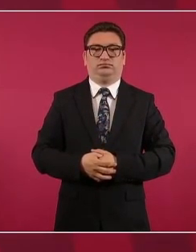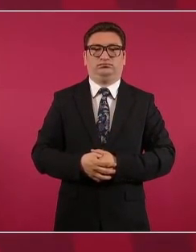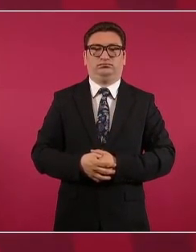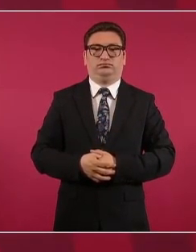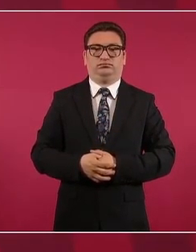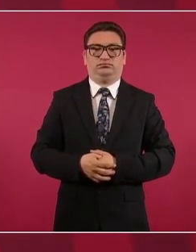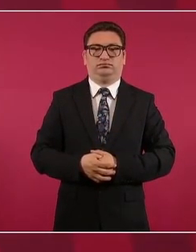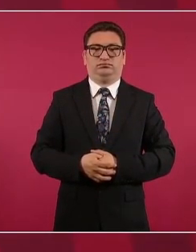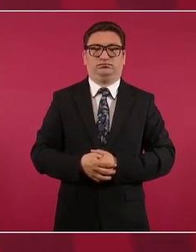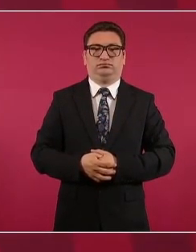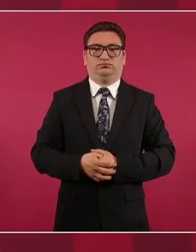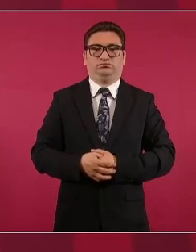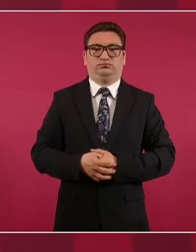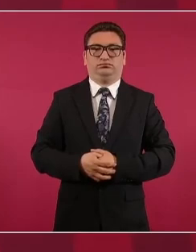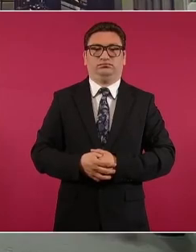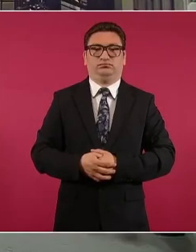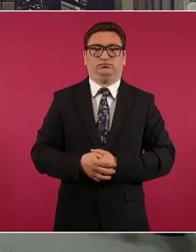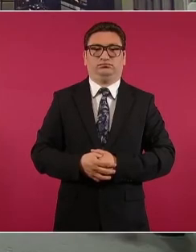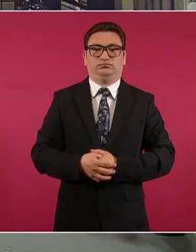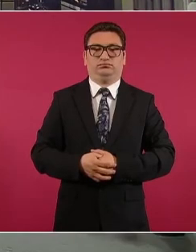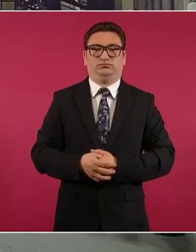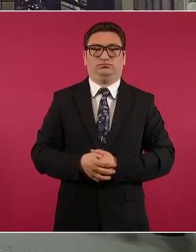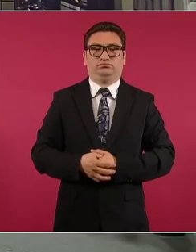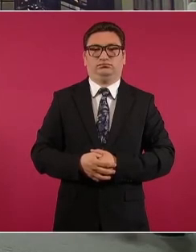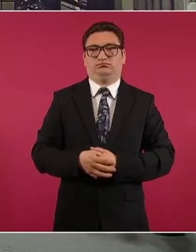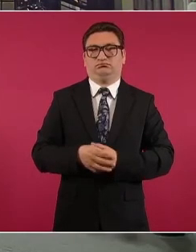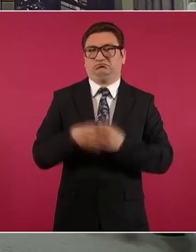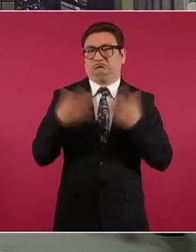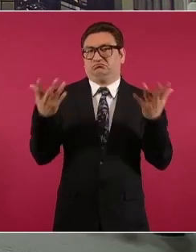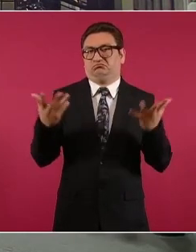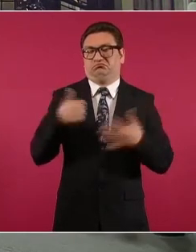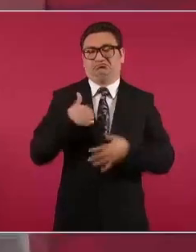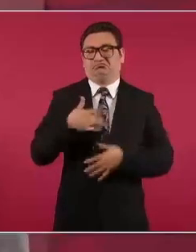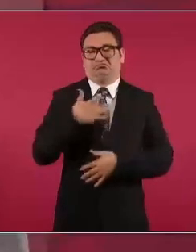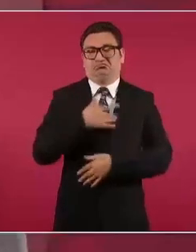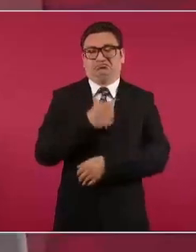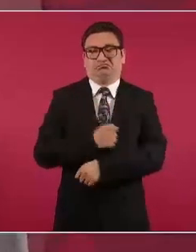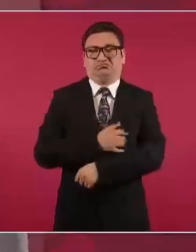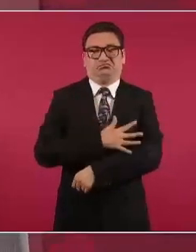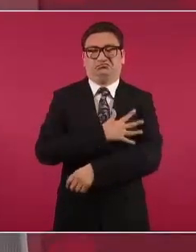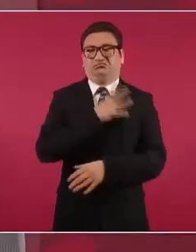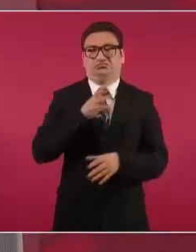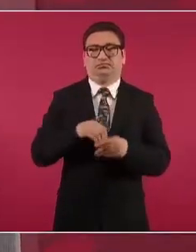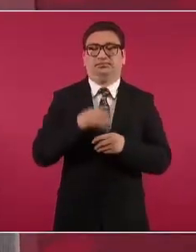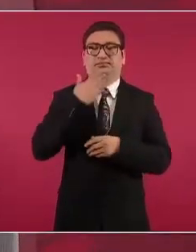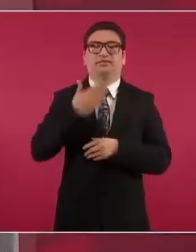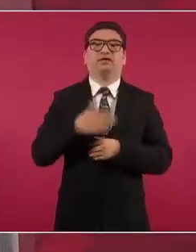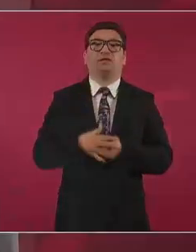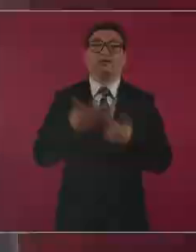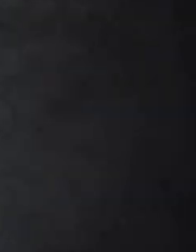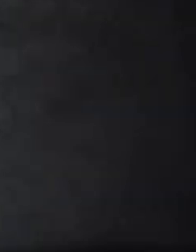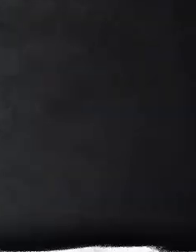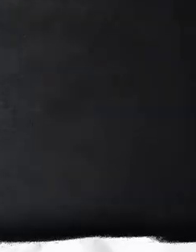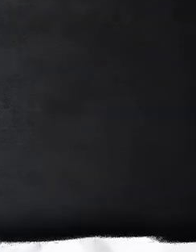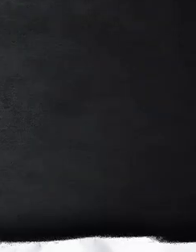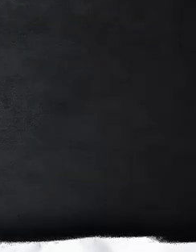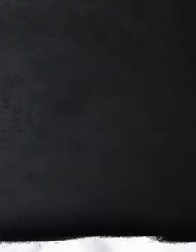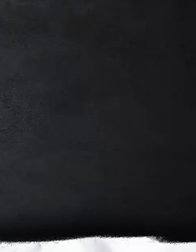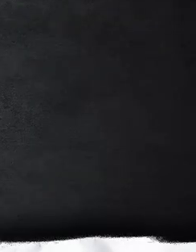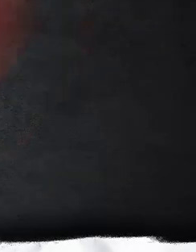En fin, estoy muy satisfecho. Acerca de la